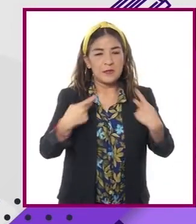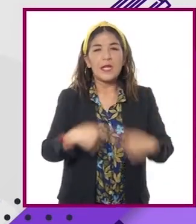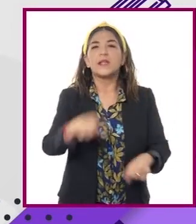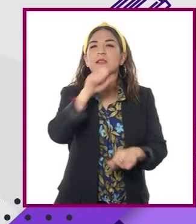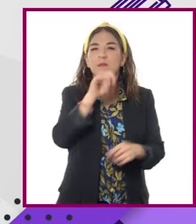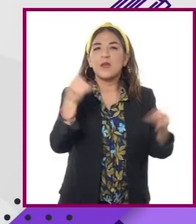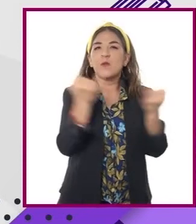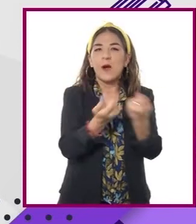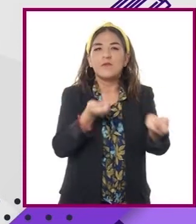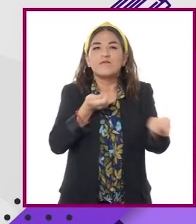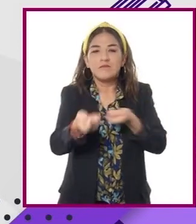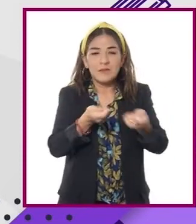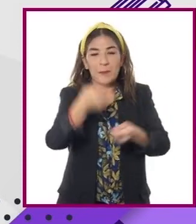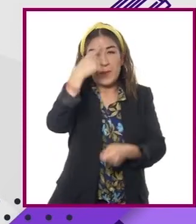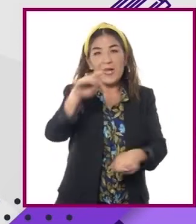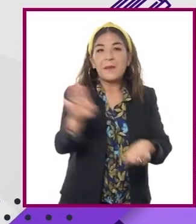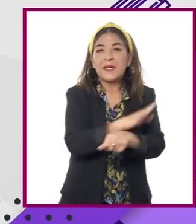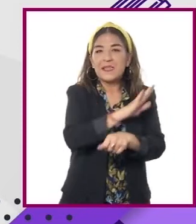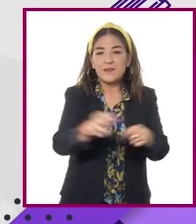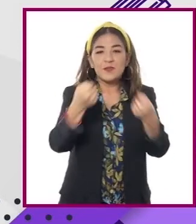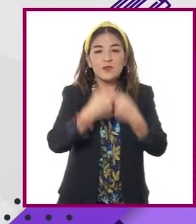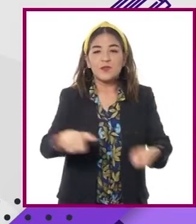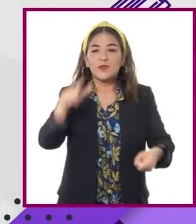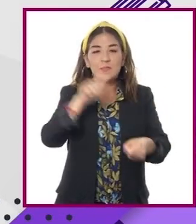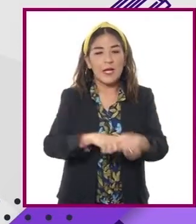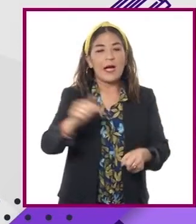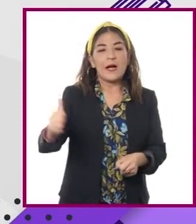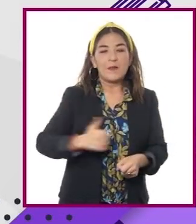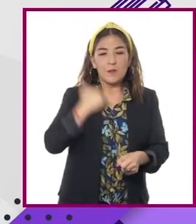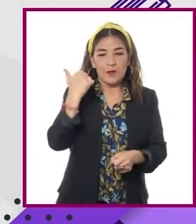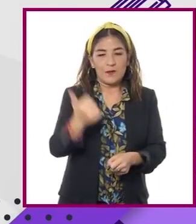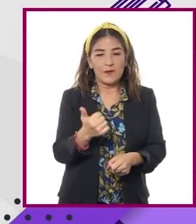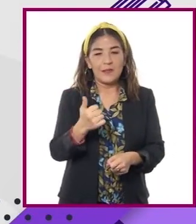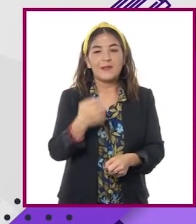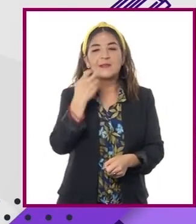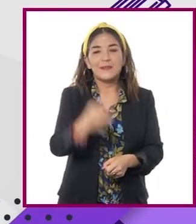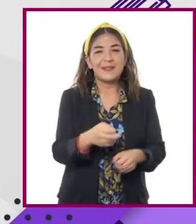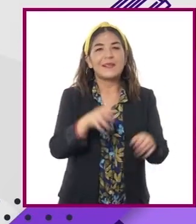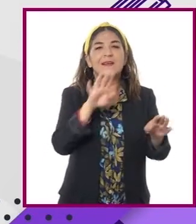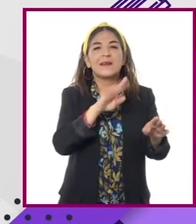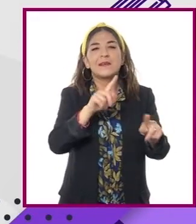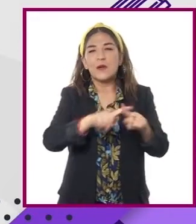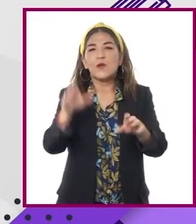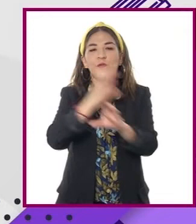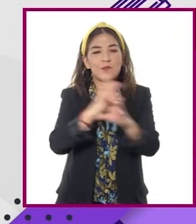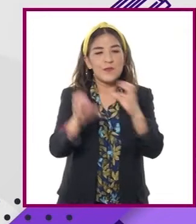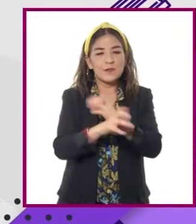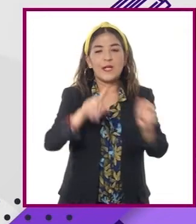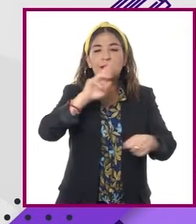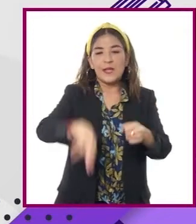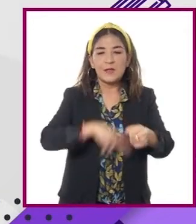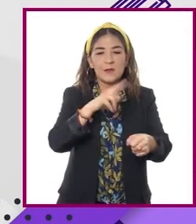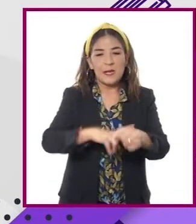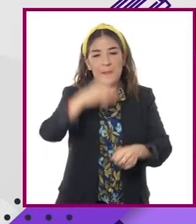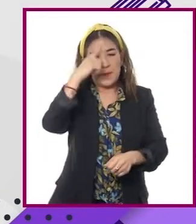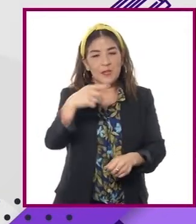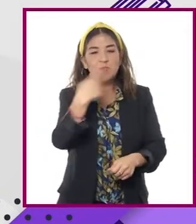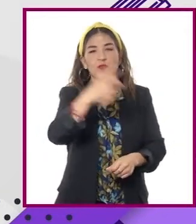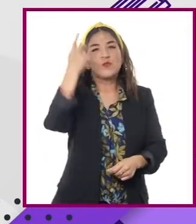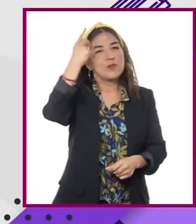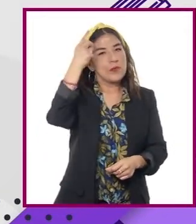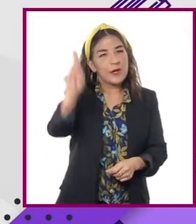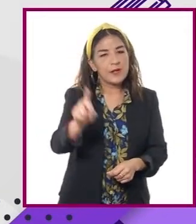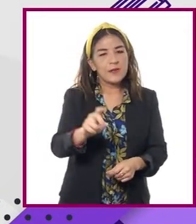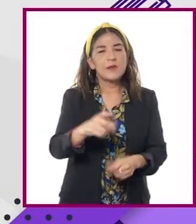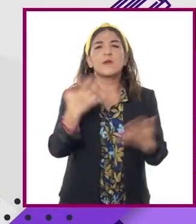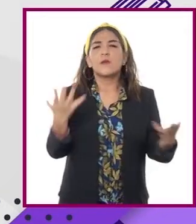el de regular, en beneficio social, el aprovechamiento de los elementos naturales susceptibles de apropiación, con